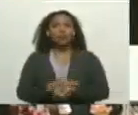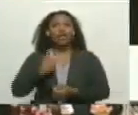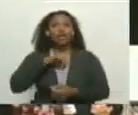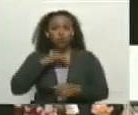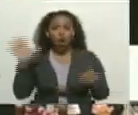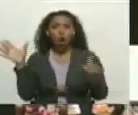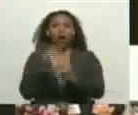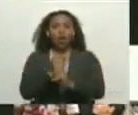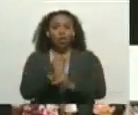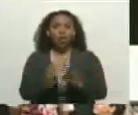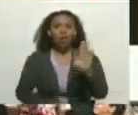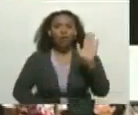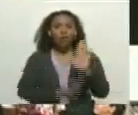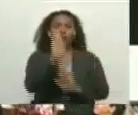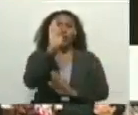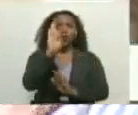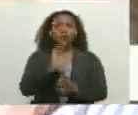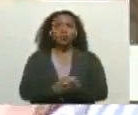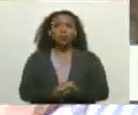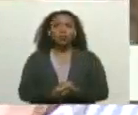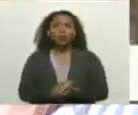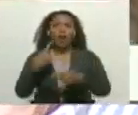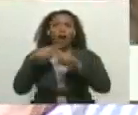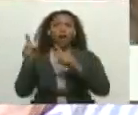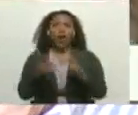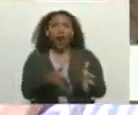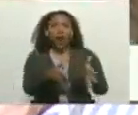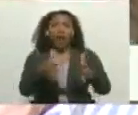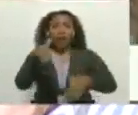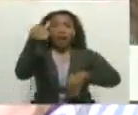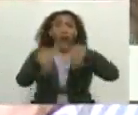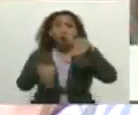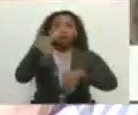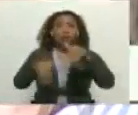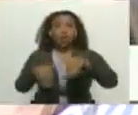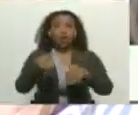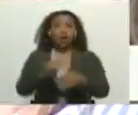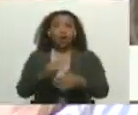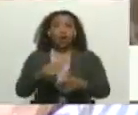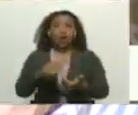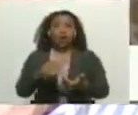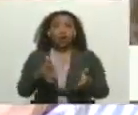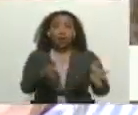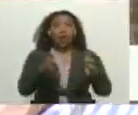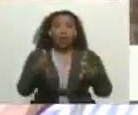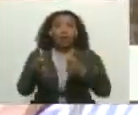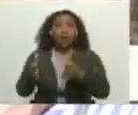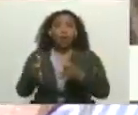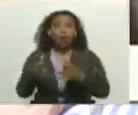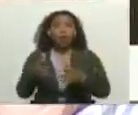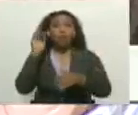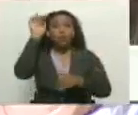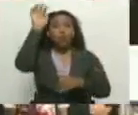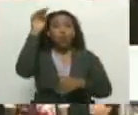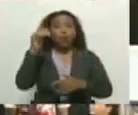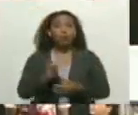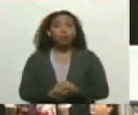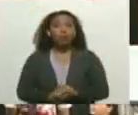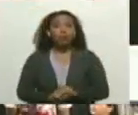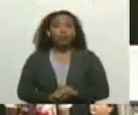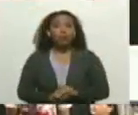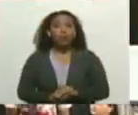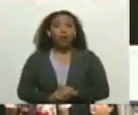logrando. Y el otro es ganar todas las elecciones que se nos presenten. Y dentro de poco,